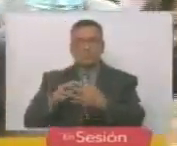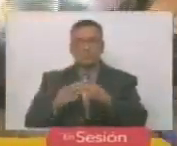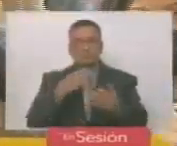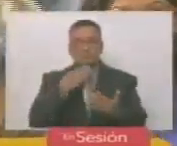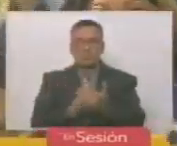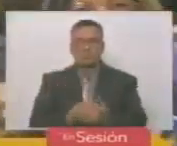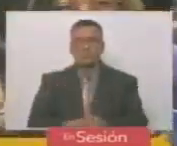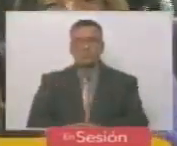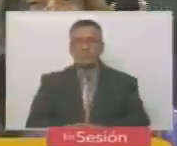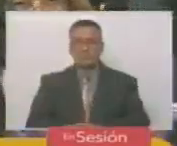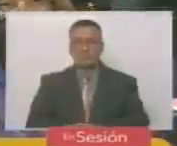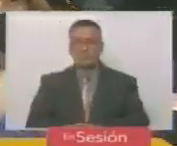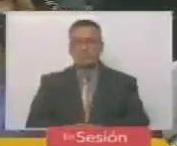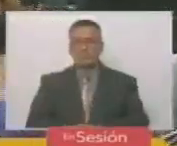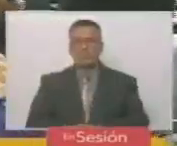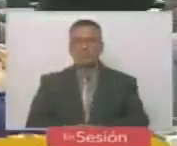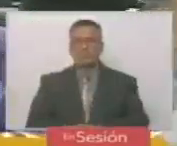Gracias.